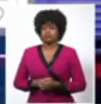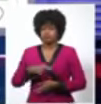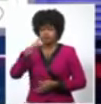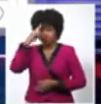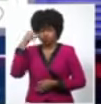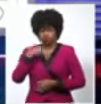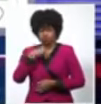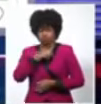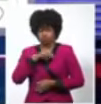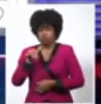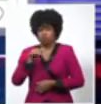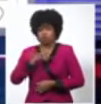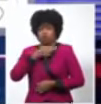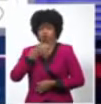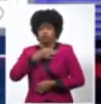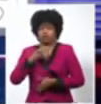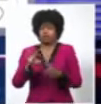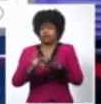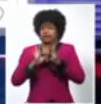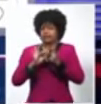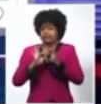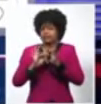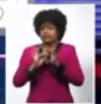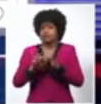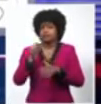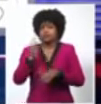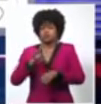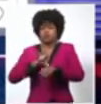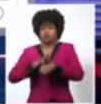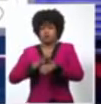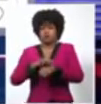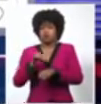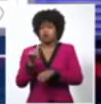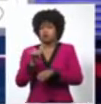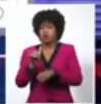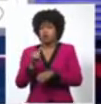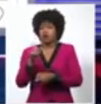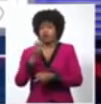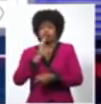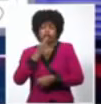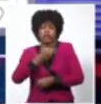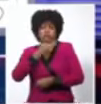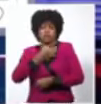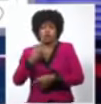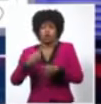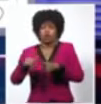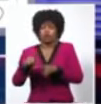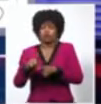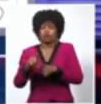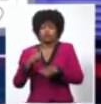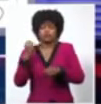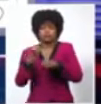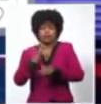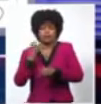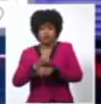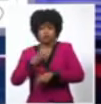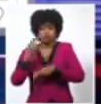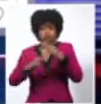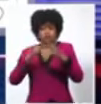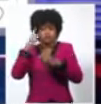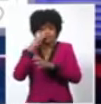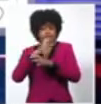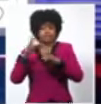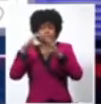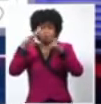ruta crítica de los casos confirmados, habló también sobre los candidatos vacunales y los trabajos que realizan científicos de todo el mundo para encontrar una vacuna.